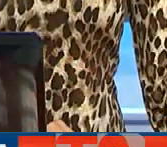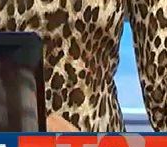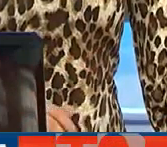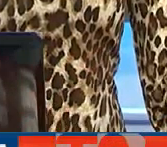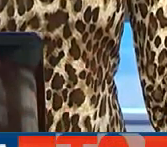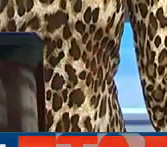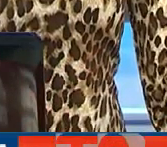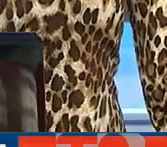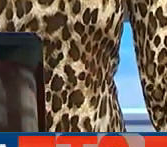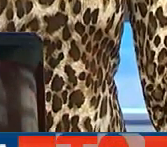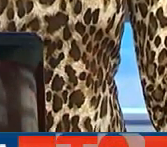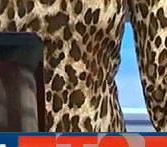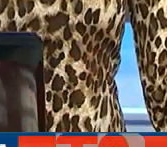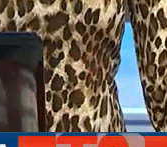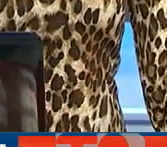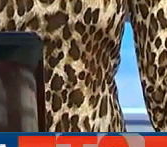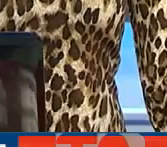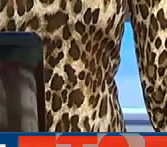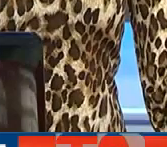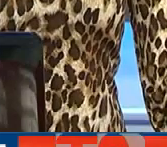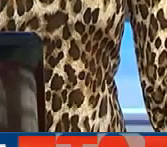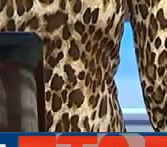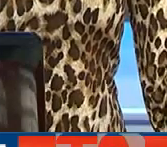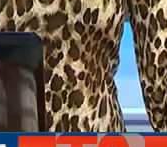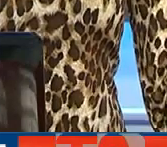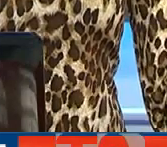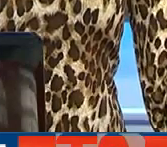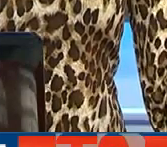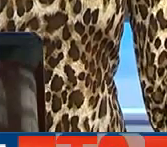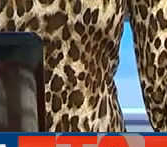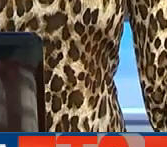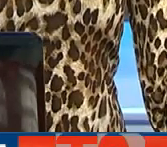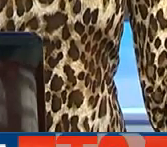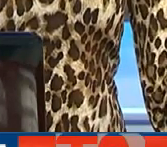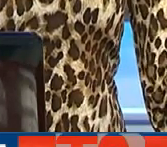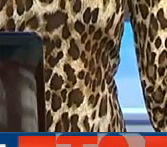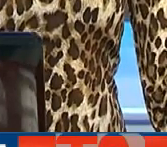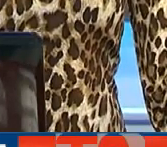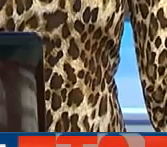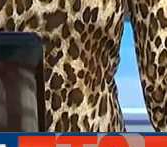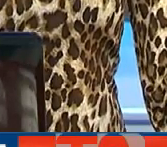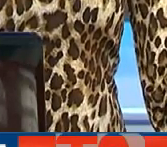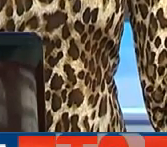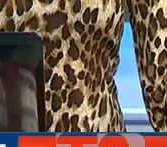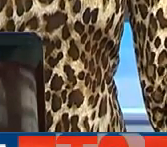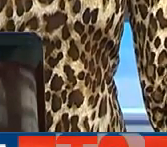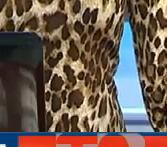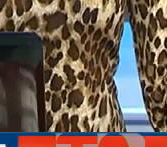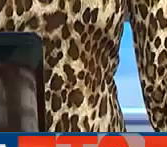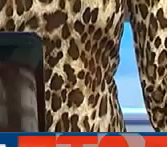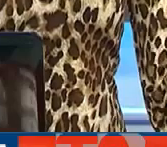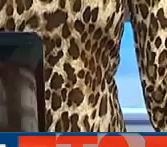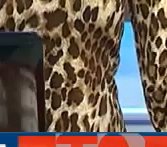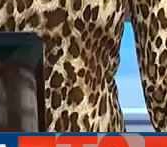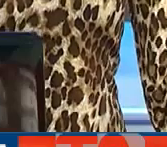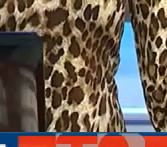Muy buenas tardes, amigos. Bienvenidos a la emisión central de 24 horas. El Ministerio de Salud anuncia que dará seguimiento a las personas que sean vacunadas a